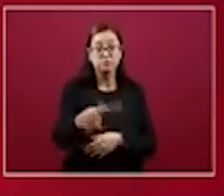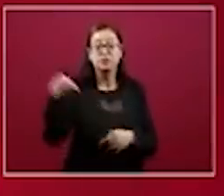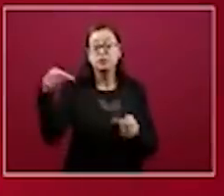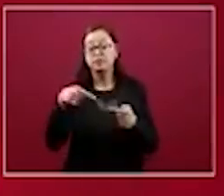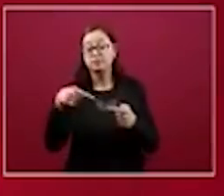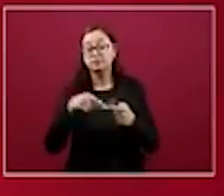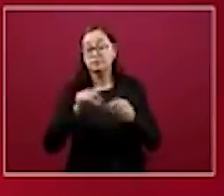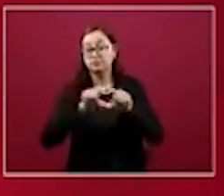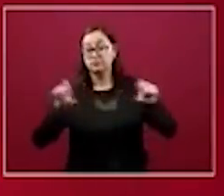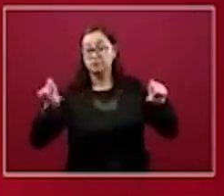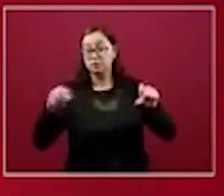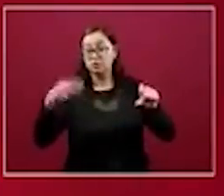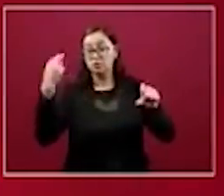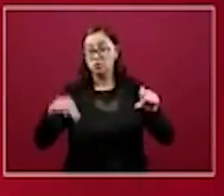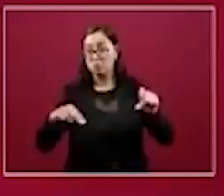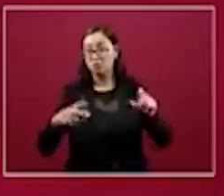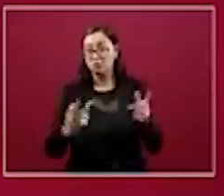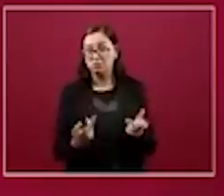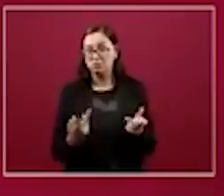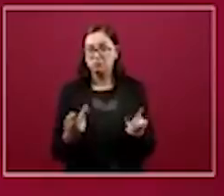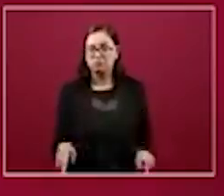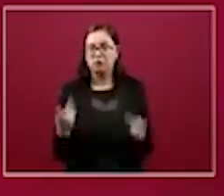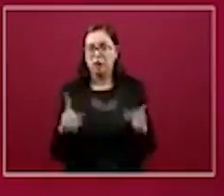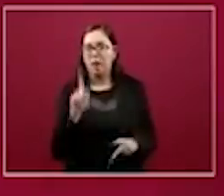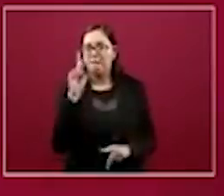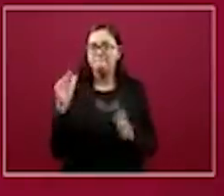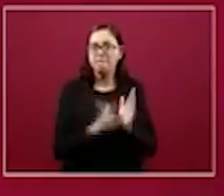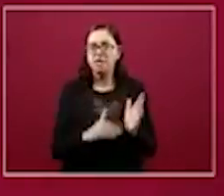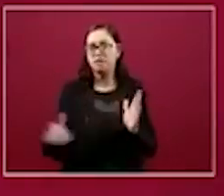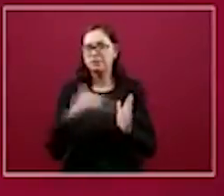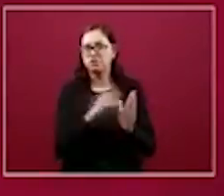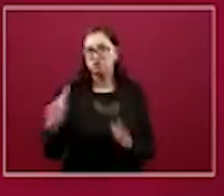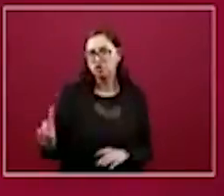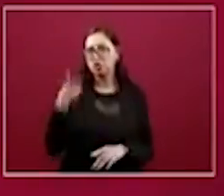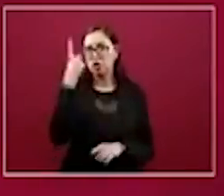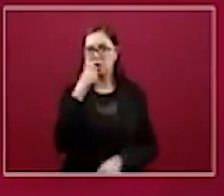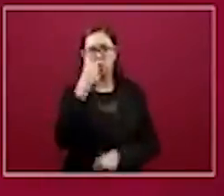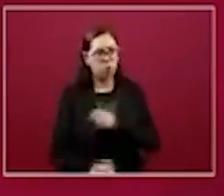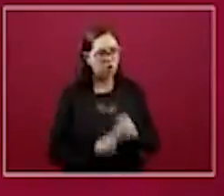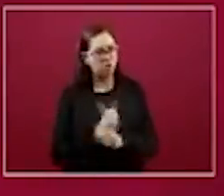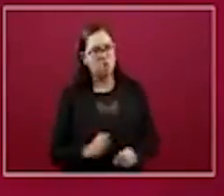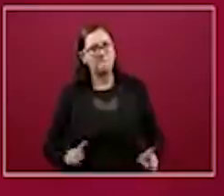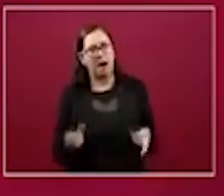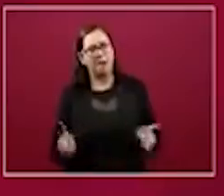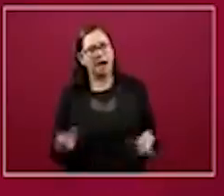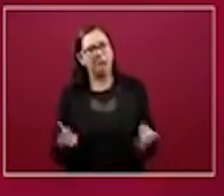que está vendiendo más de mil millones de dólares al año.